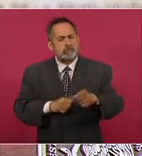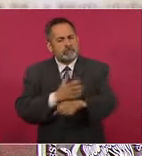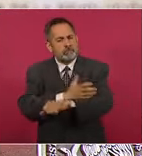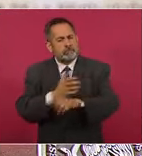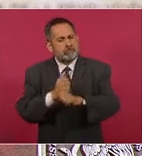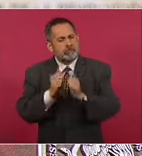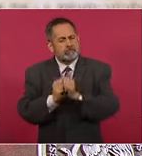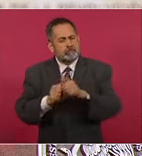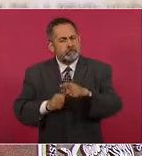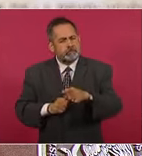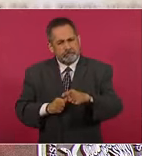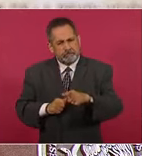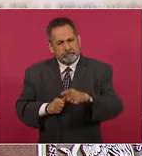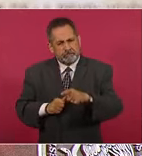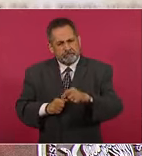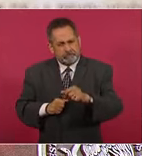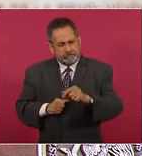de